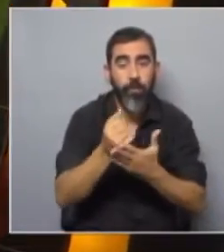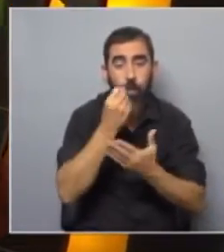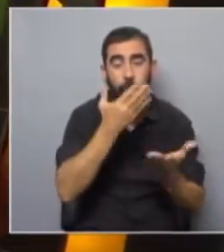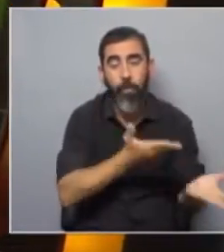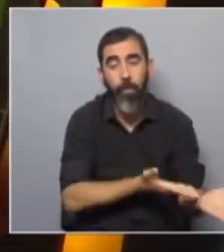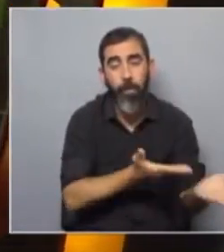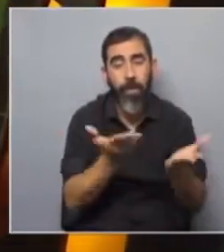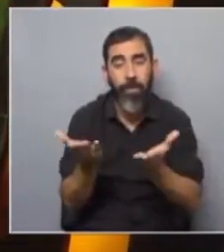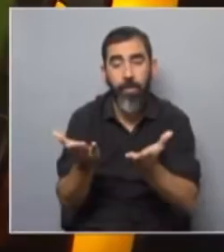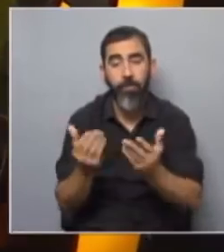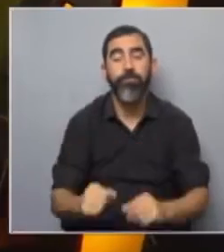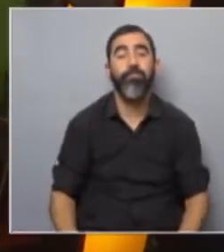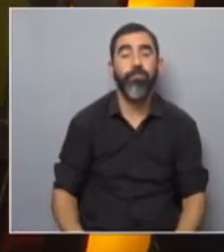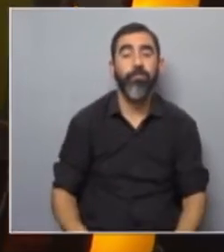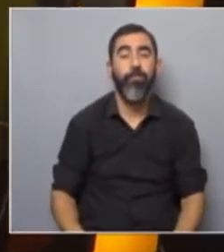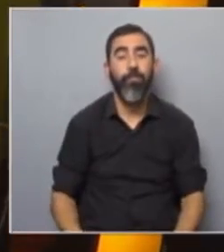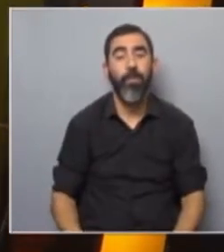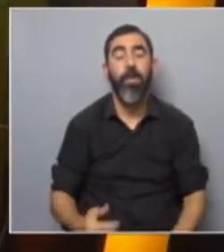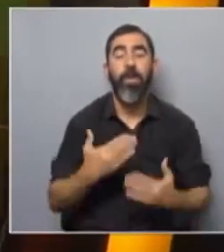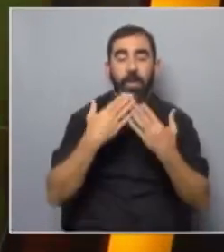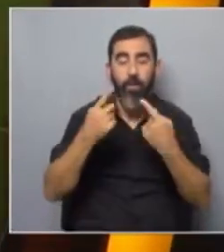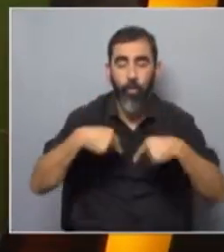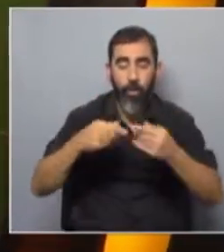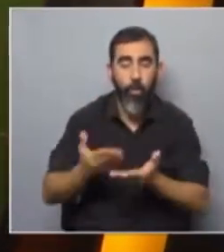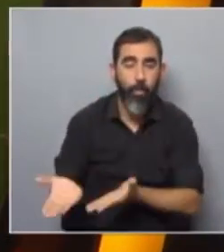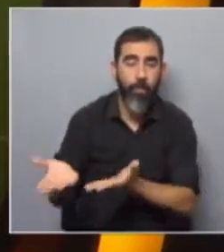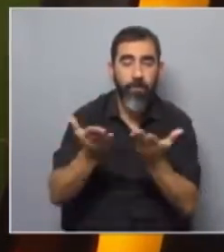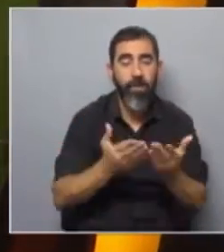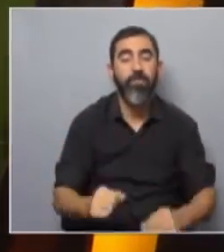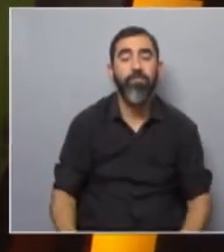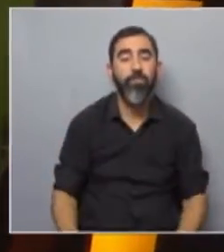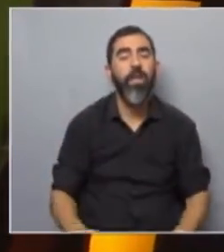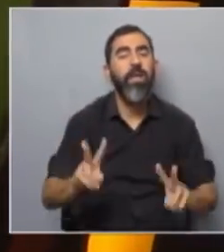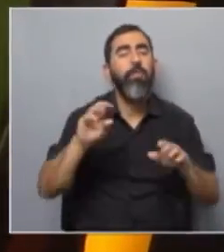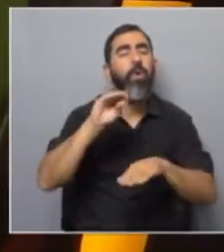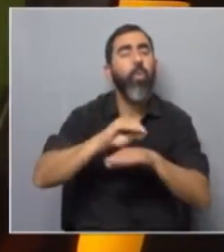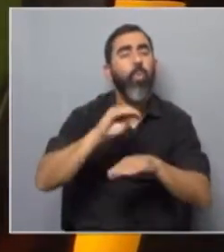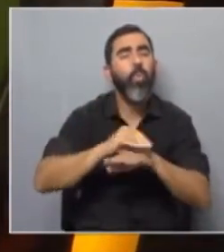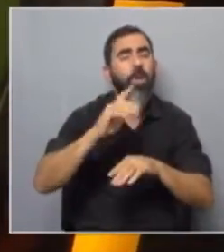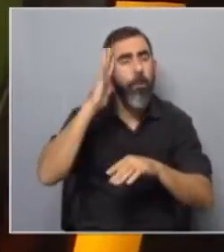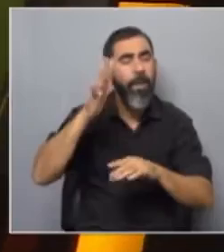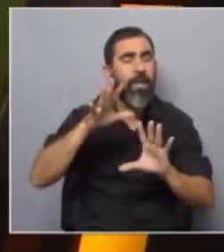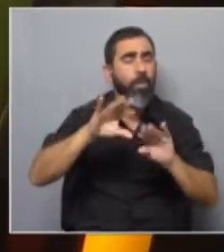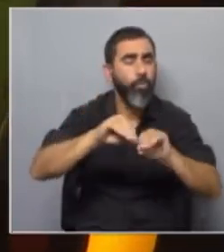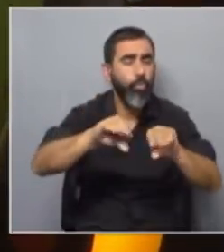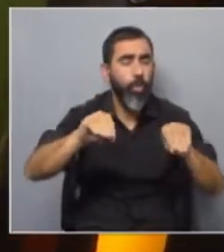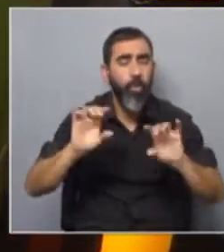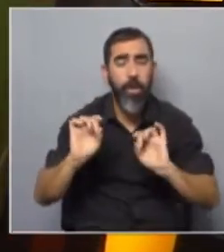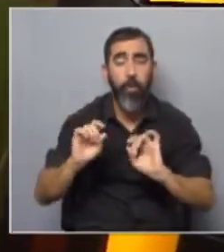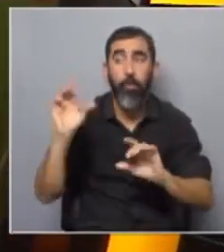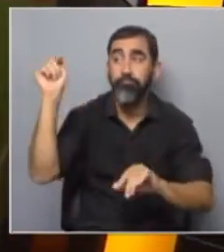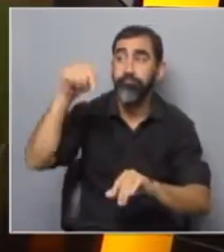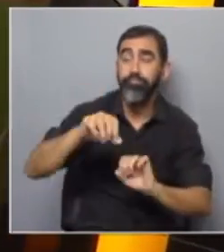por acompañarnos. Hola, muchas gracias por la invitación. Culturalmente uno asocia el suelo con algo que la naturaleza puso ahí